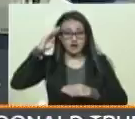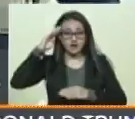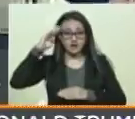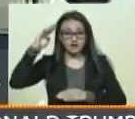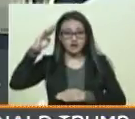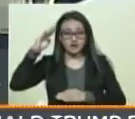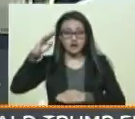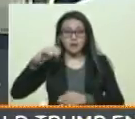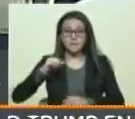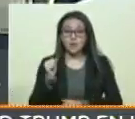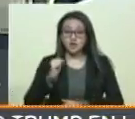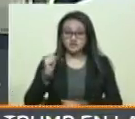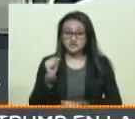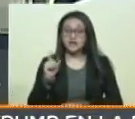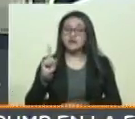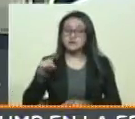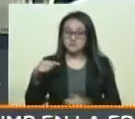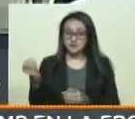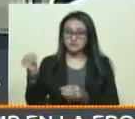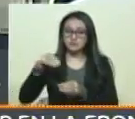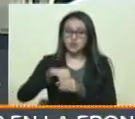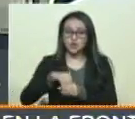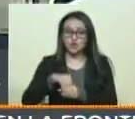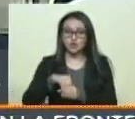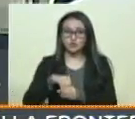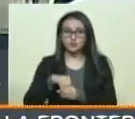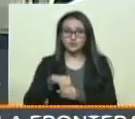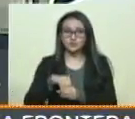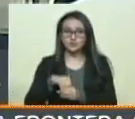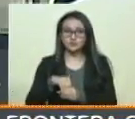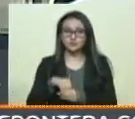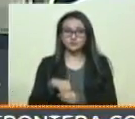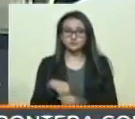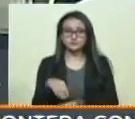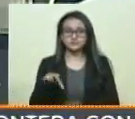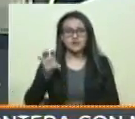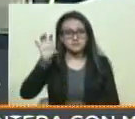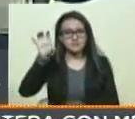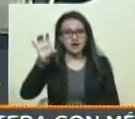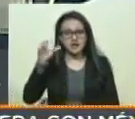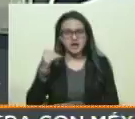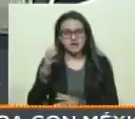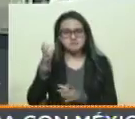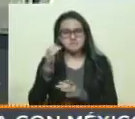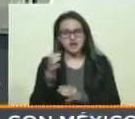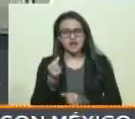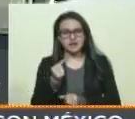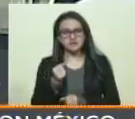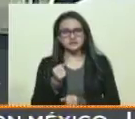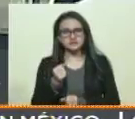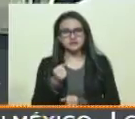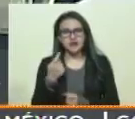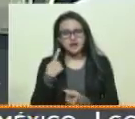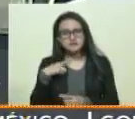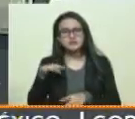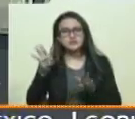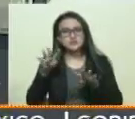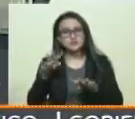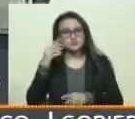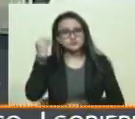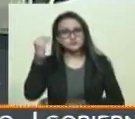Nacional Bolivariana, y el país tiene una esperanza muy grande colocada en nosotros, unas expectativas muy